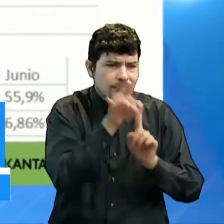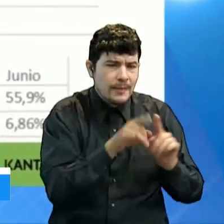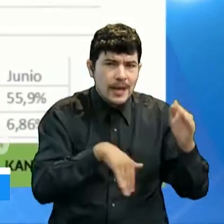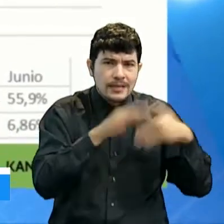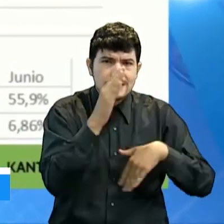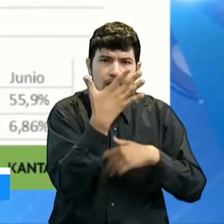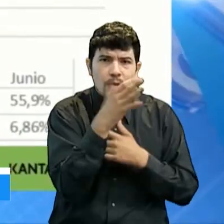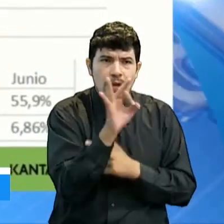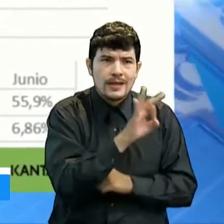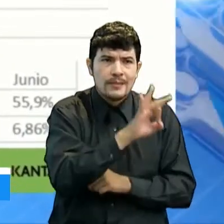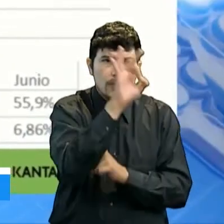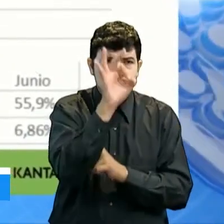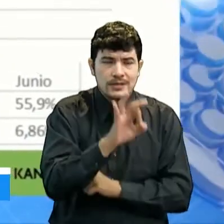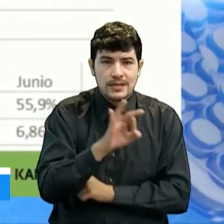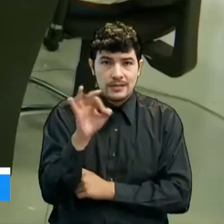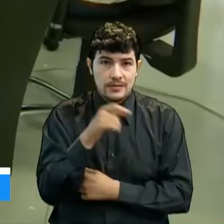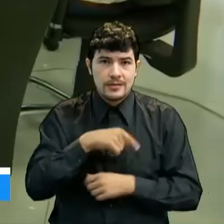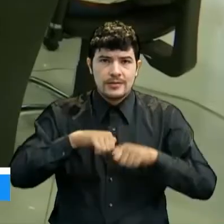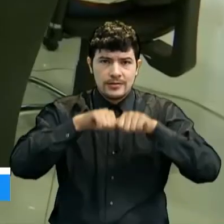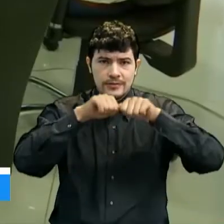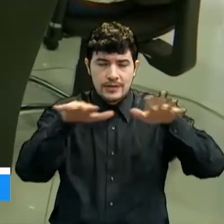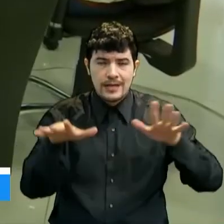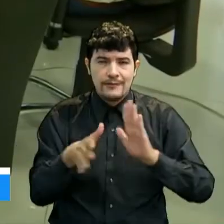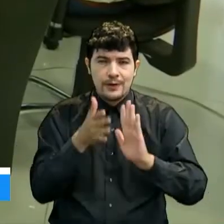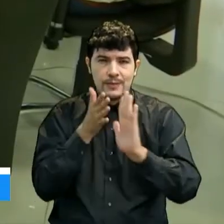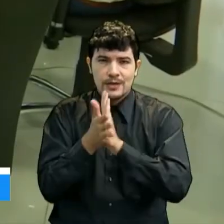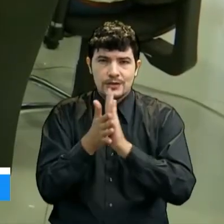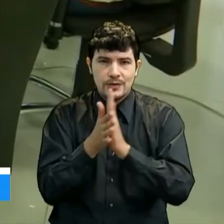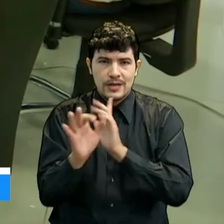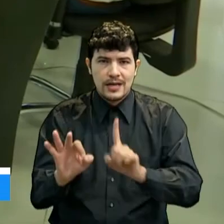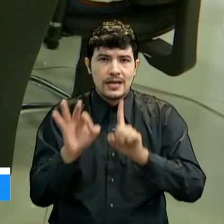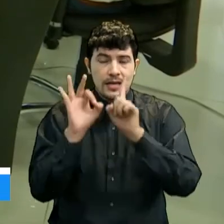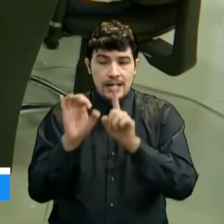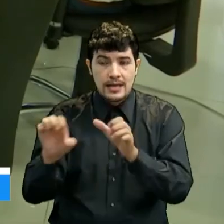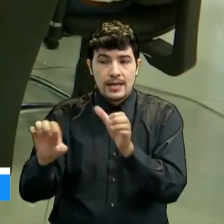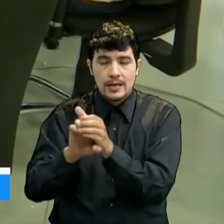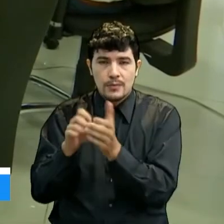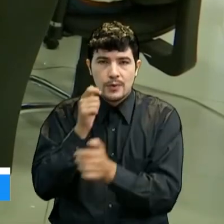50% y ha sido informada con contenido de calidad por el equipo humano del Canal TRO.